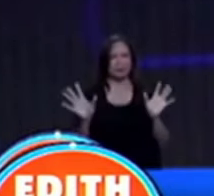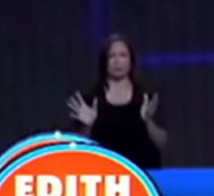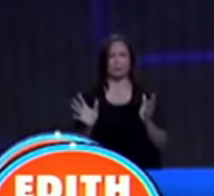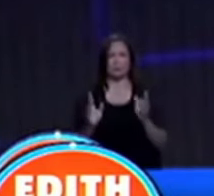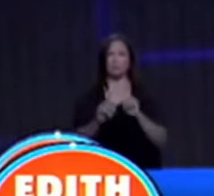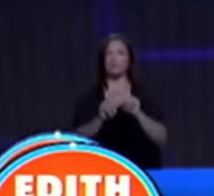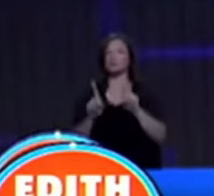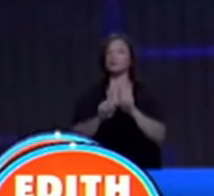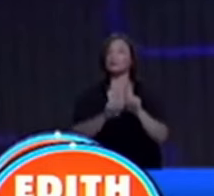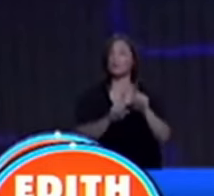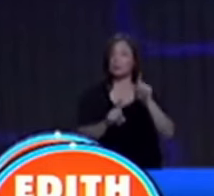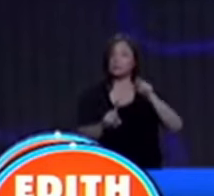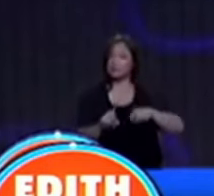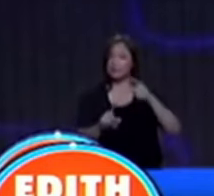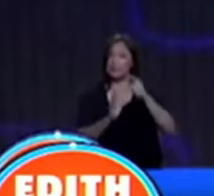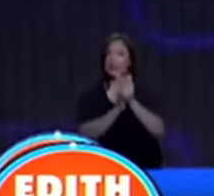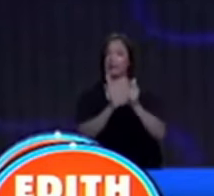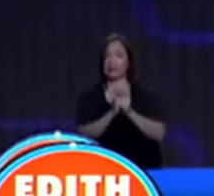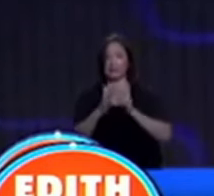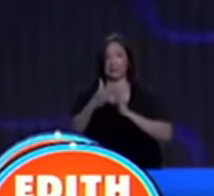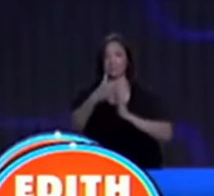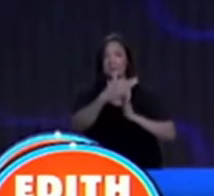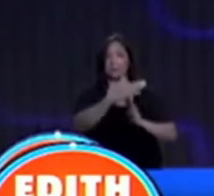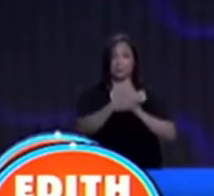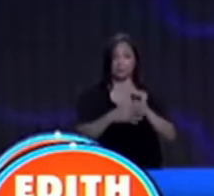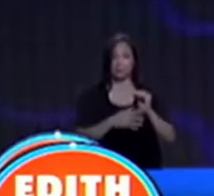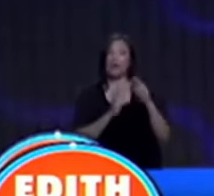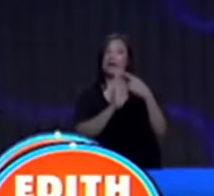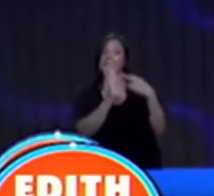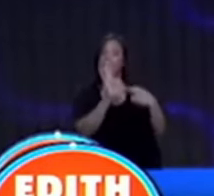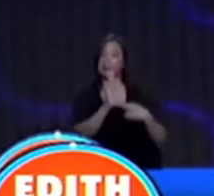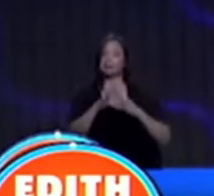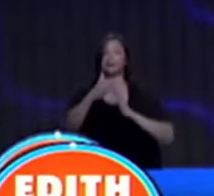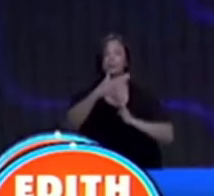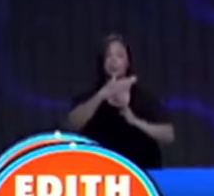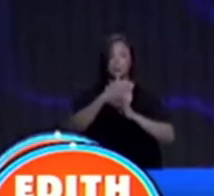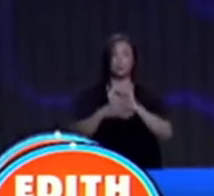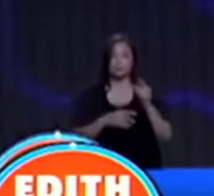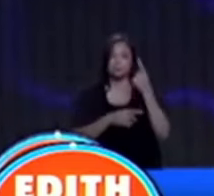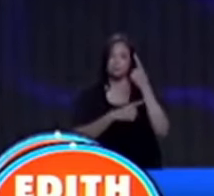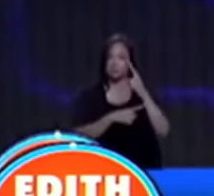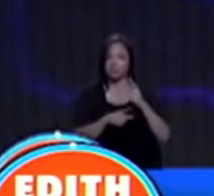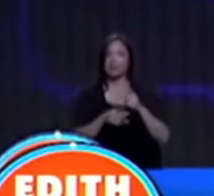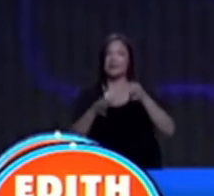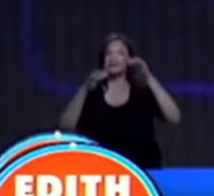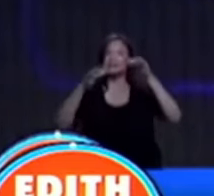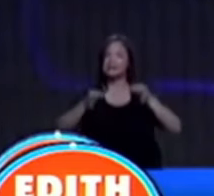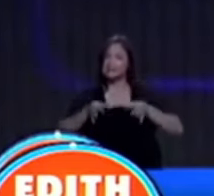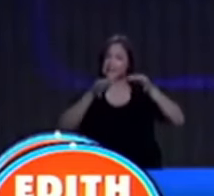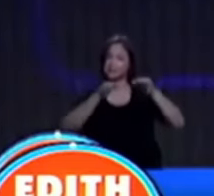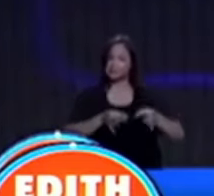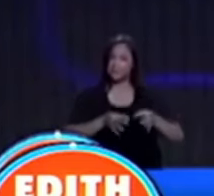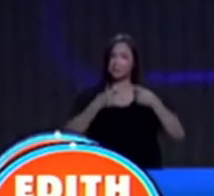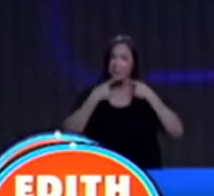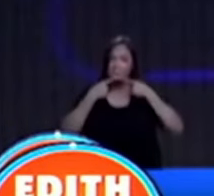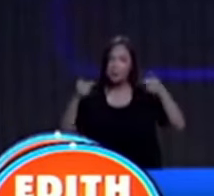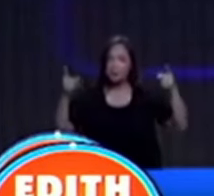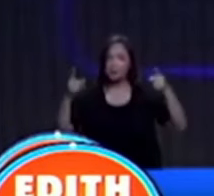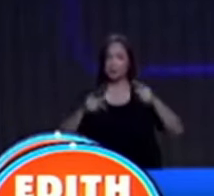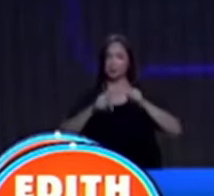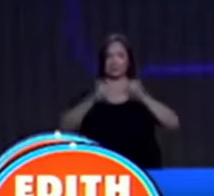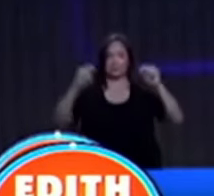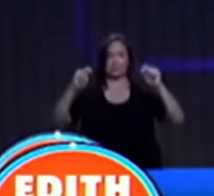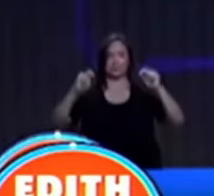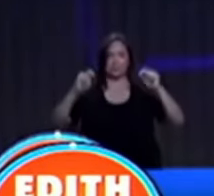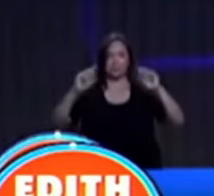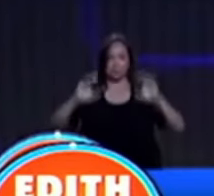hospitales dominicanos, son parejas o son mujeres que tienen tiempo viviendo en el país y laboran en un espacio en República